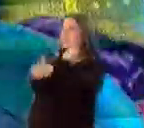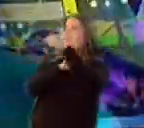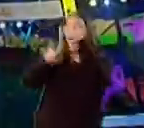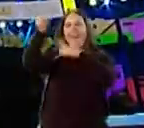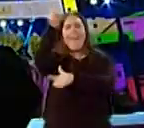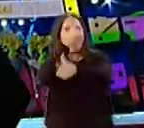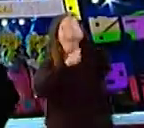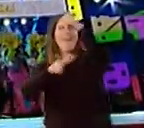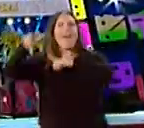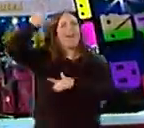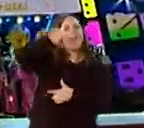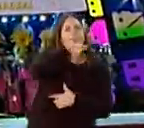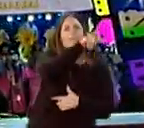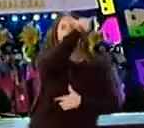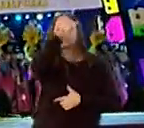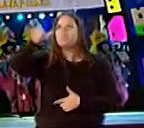para